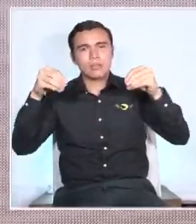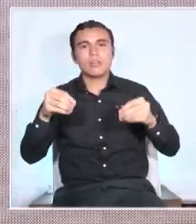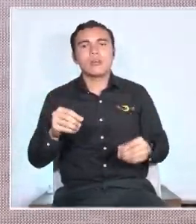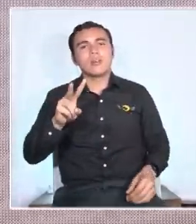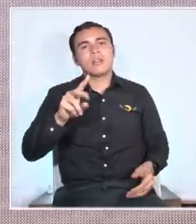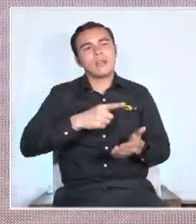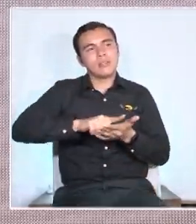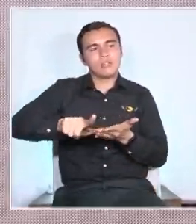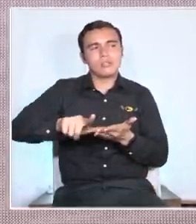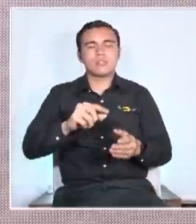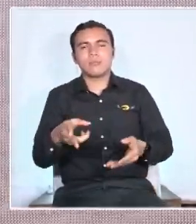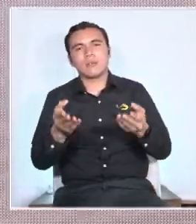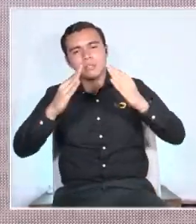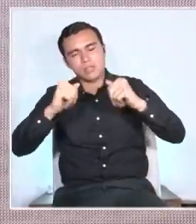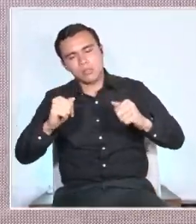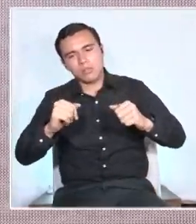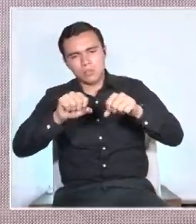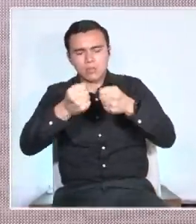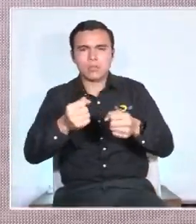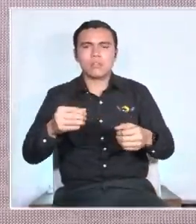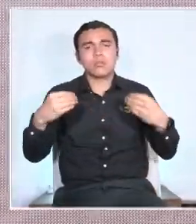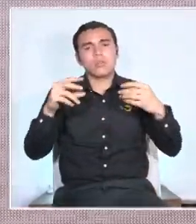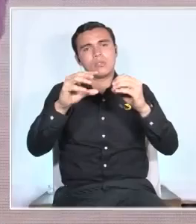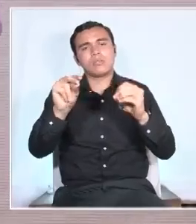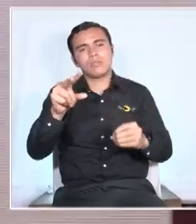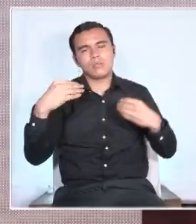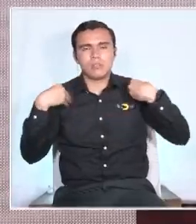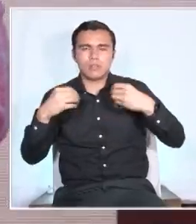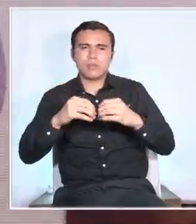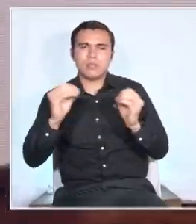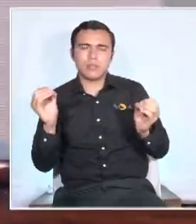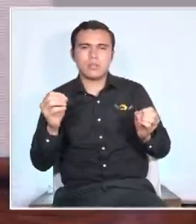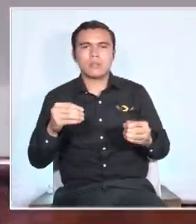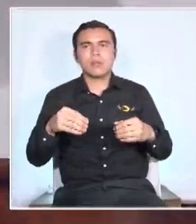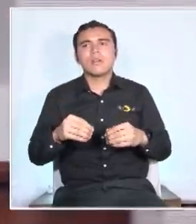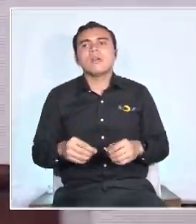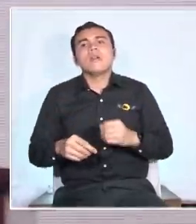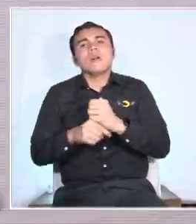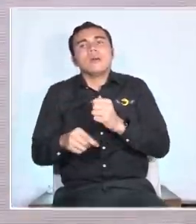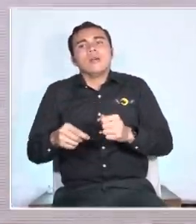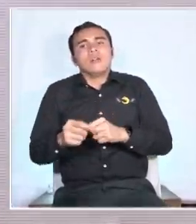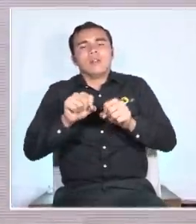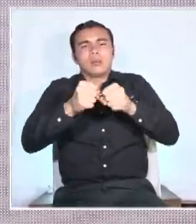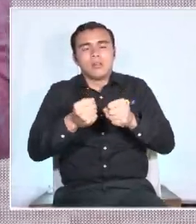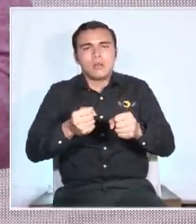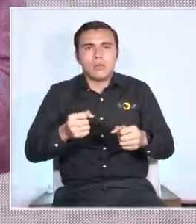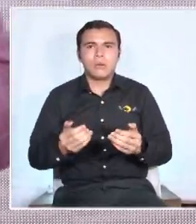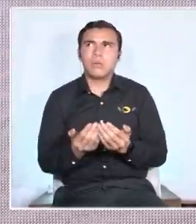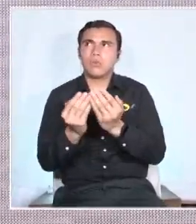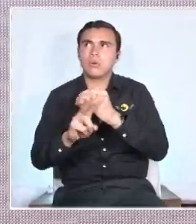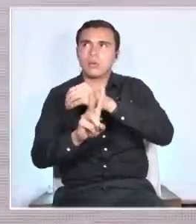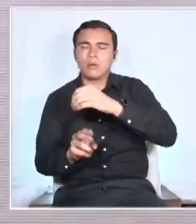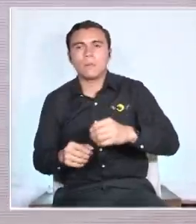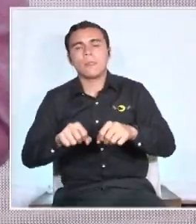se rompe, se cae y ya no tienes nada, te vas en bancarrota. Ese es un naufragio de la vida, porque